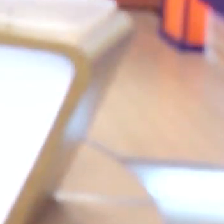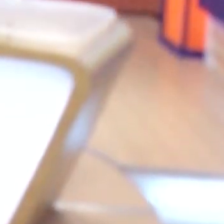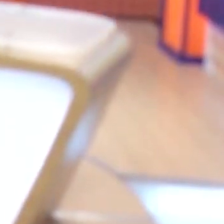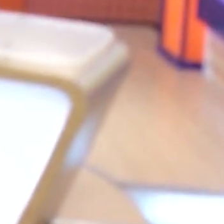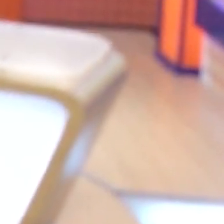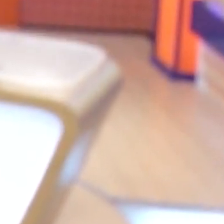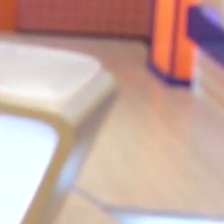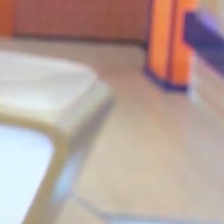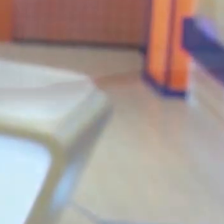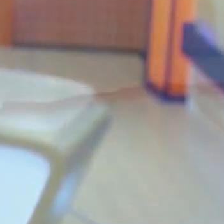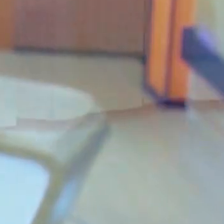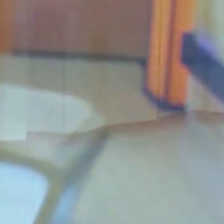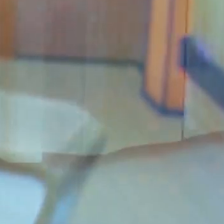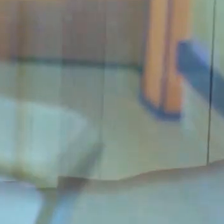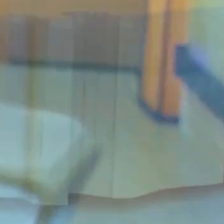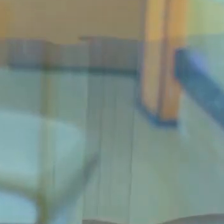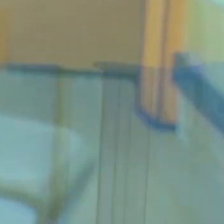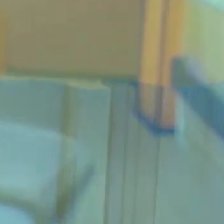Música